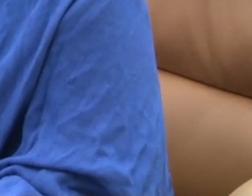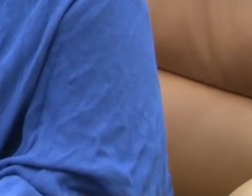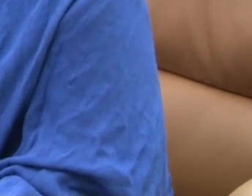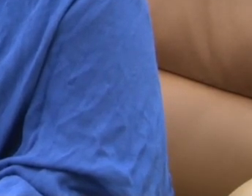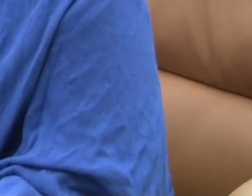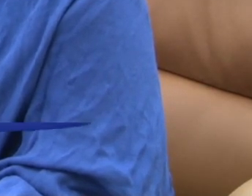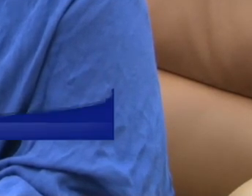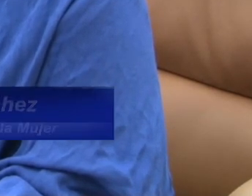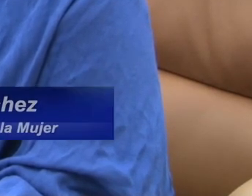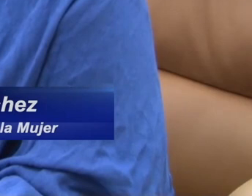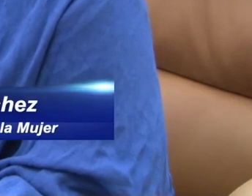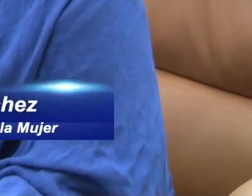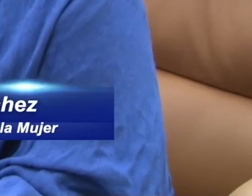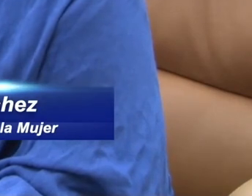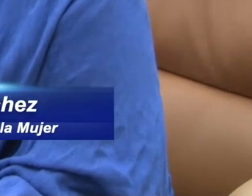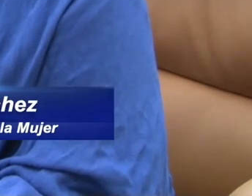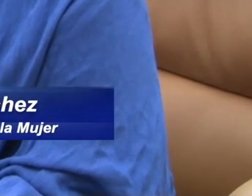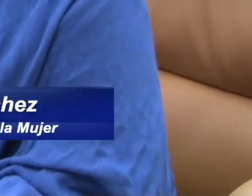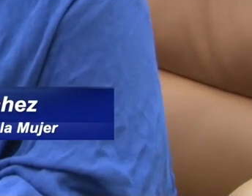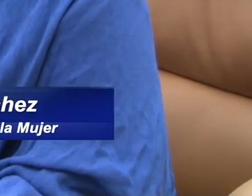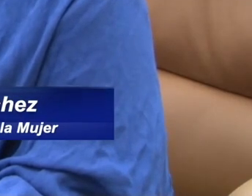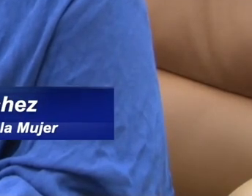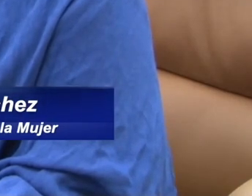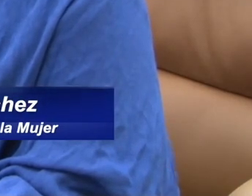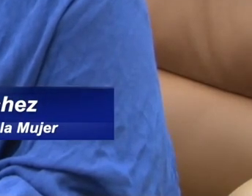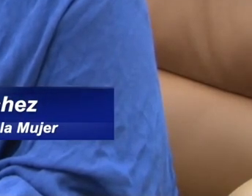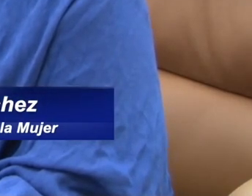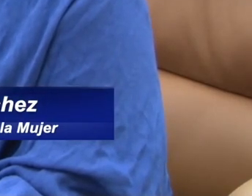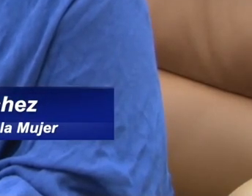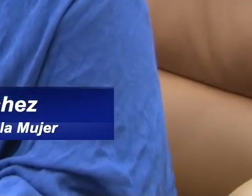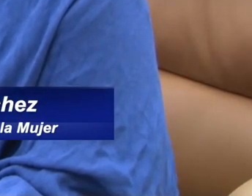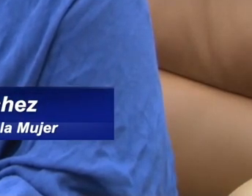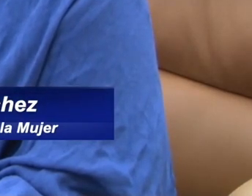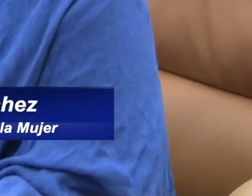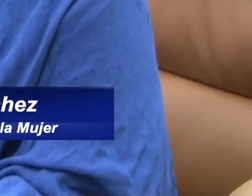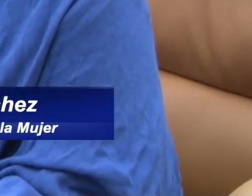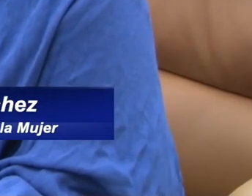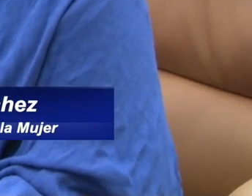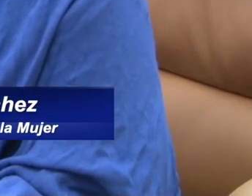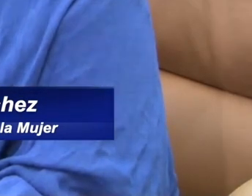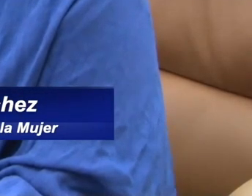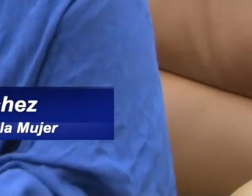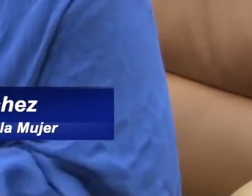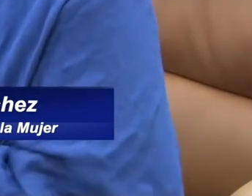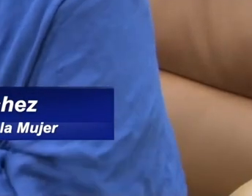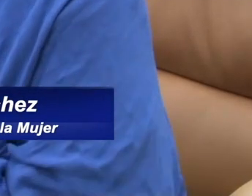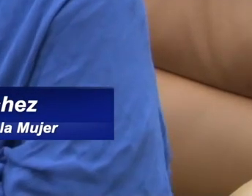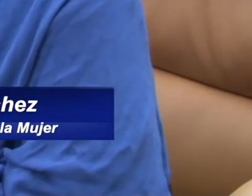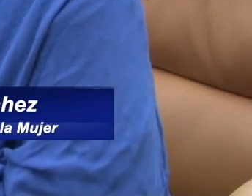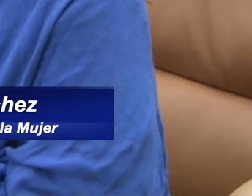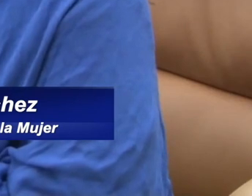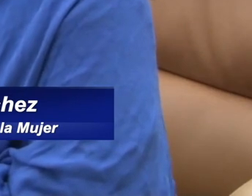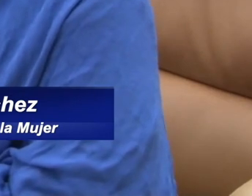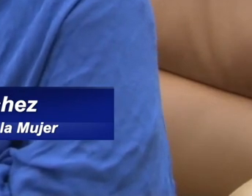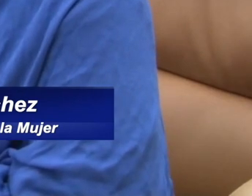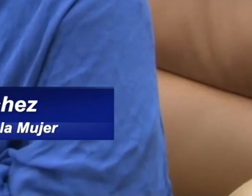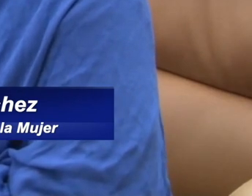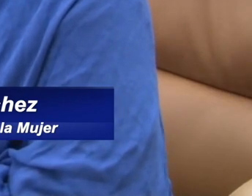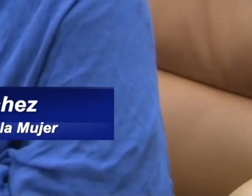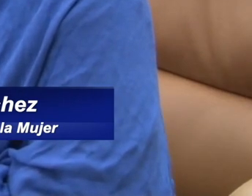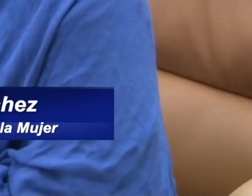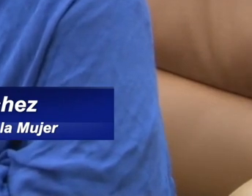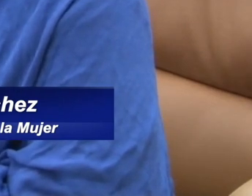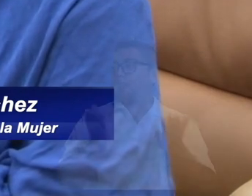desarrollaron Política Nacional de Primera Infancia, el programa de amor para los más chiquitos, donde a través de